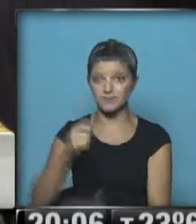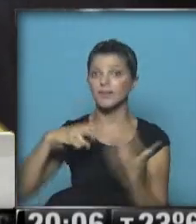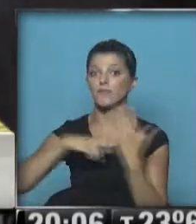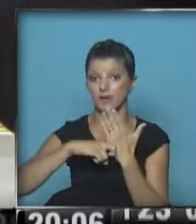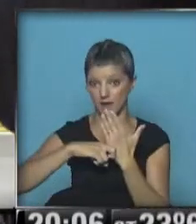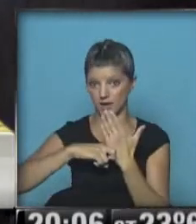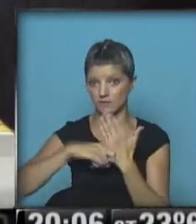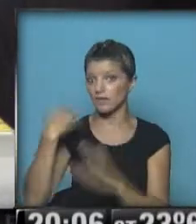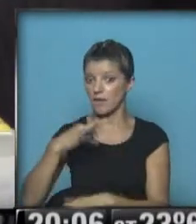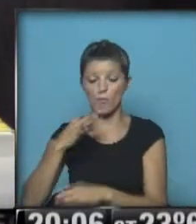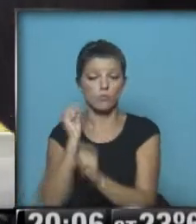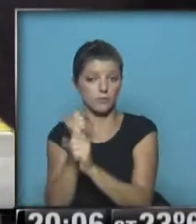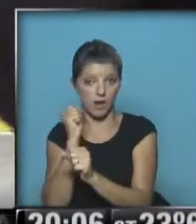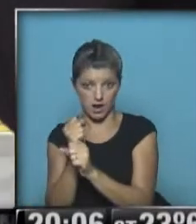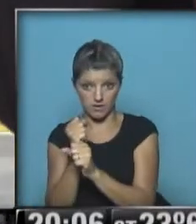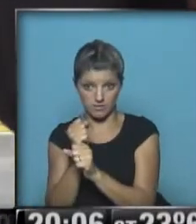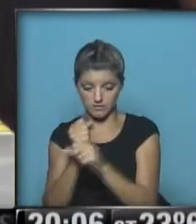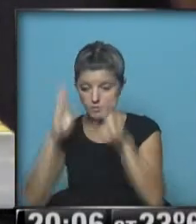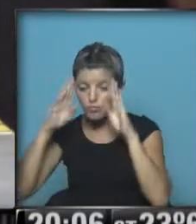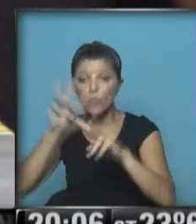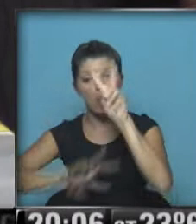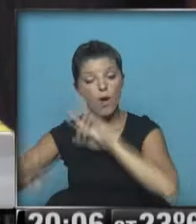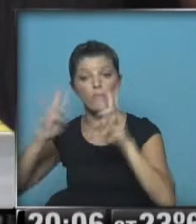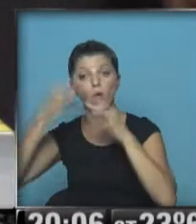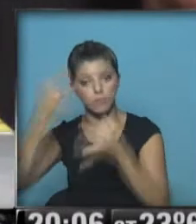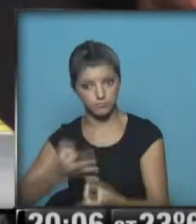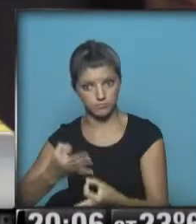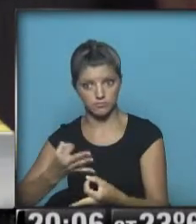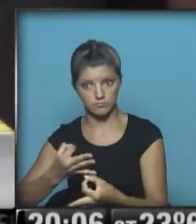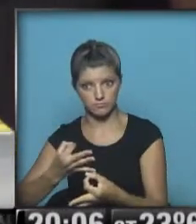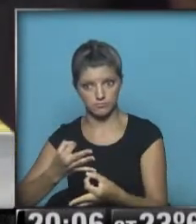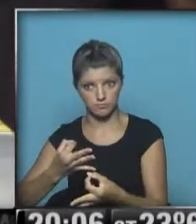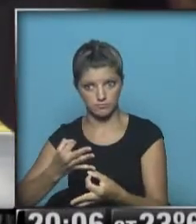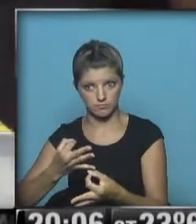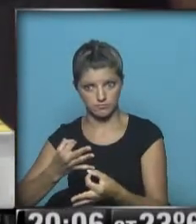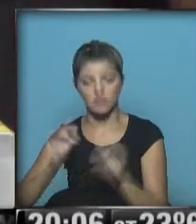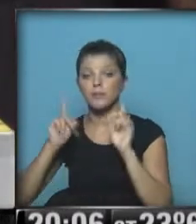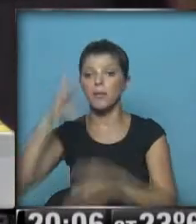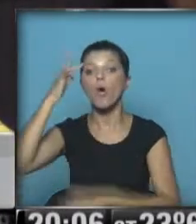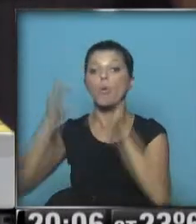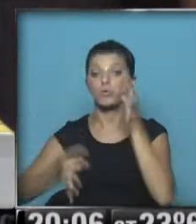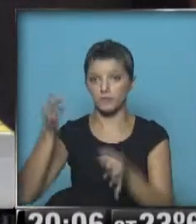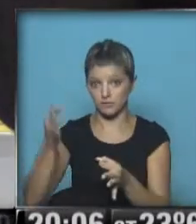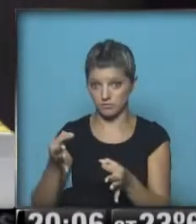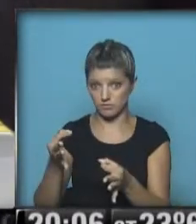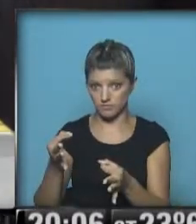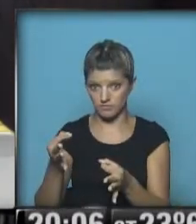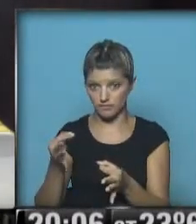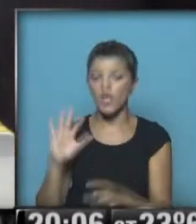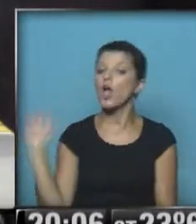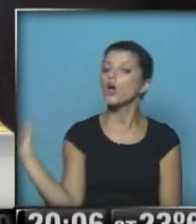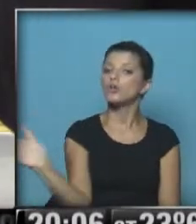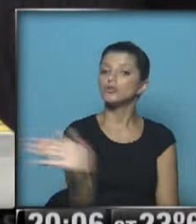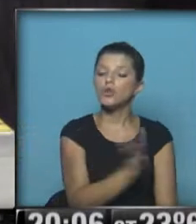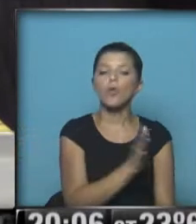debemos hacer en el camino por la verdad la verdad y por la justicia todo juicio